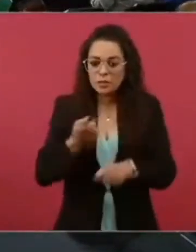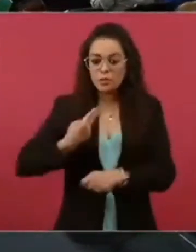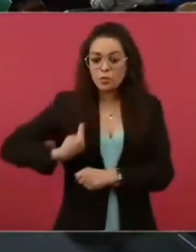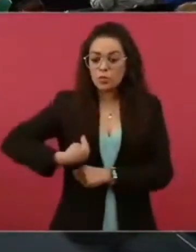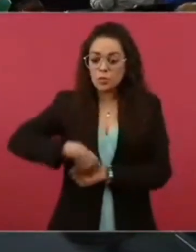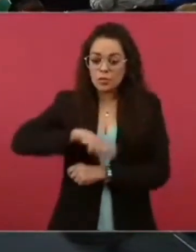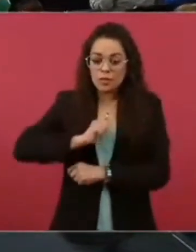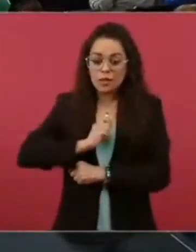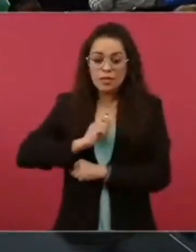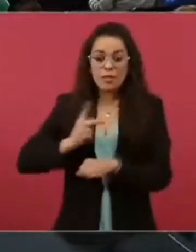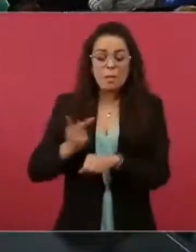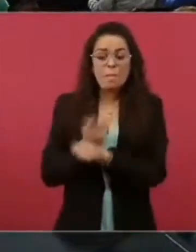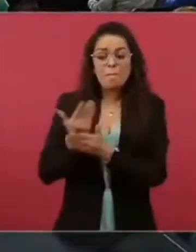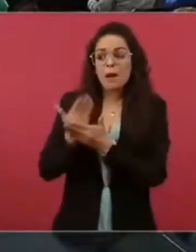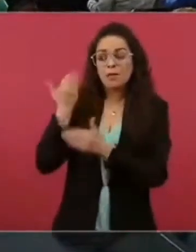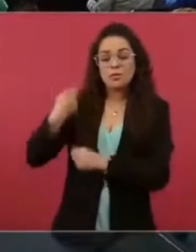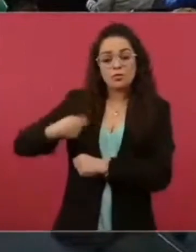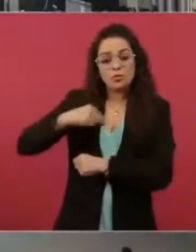Porque eso es